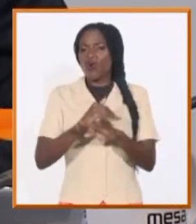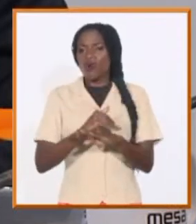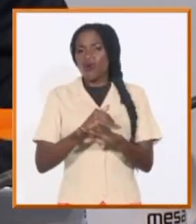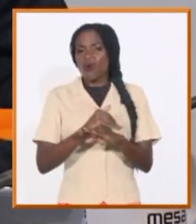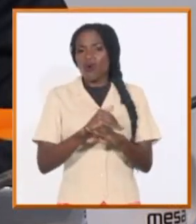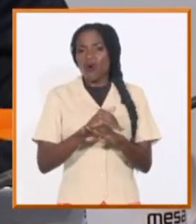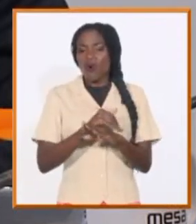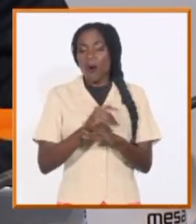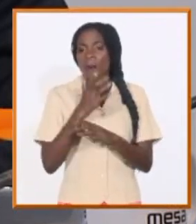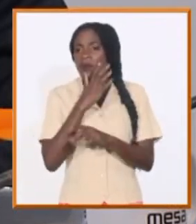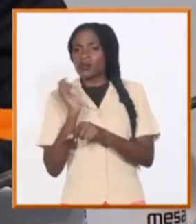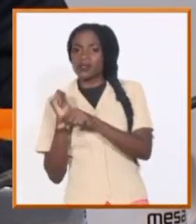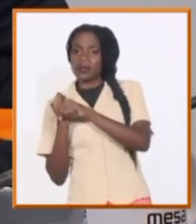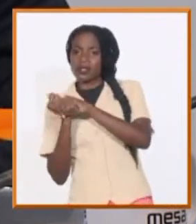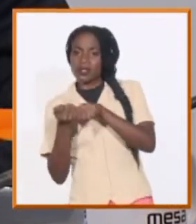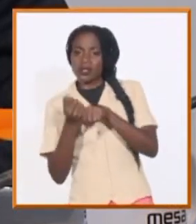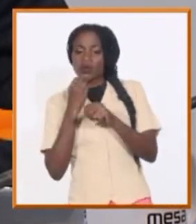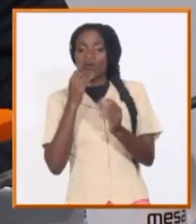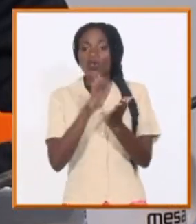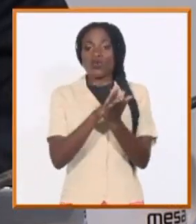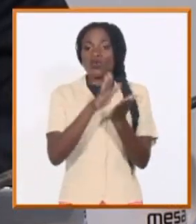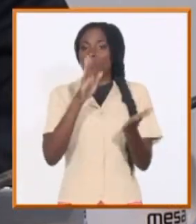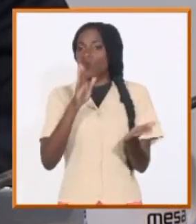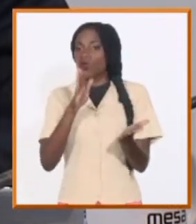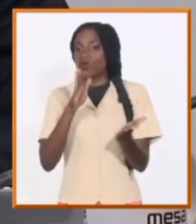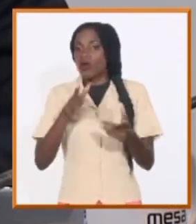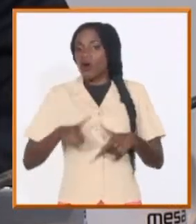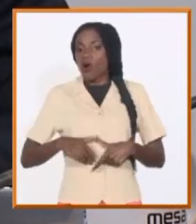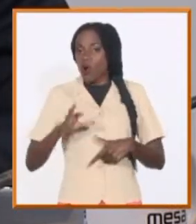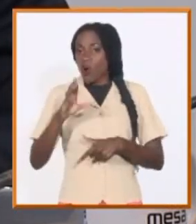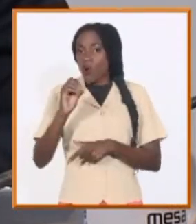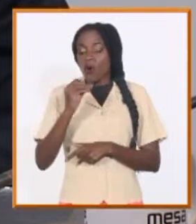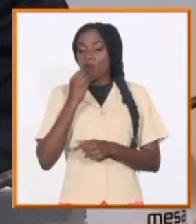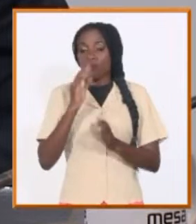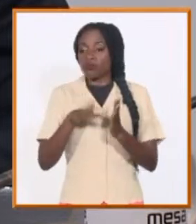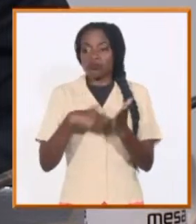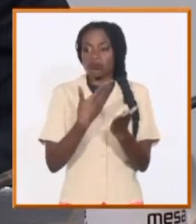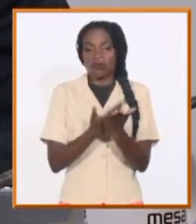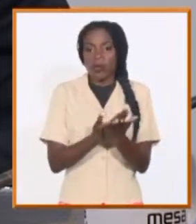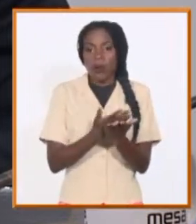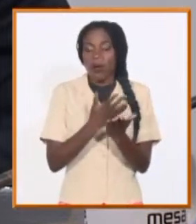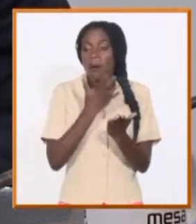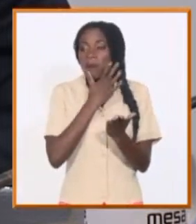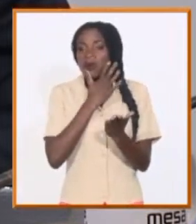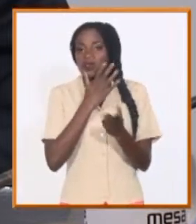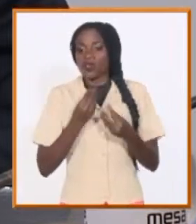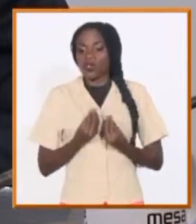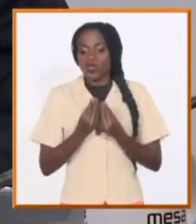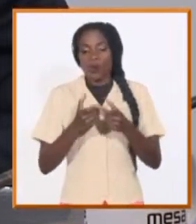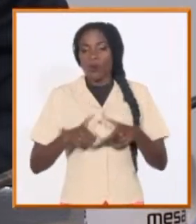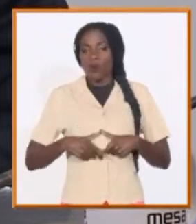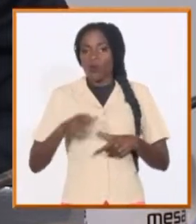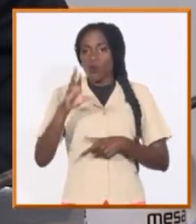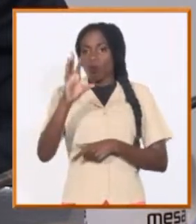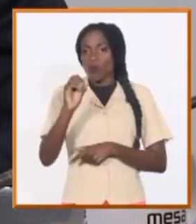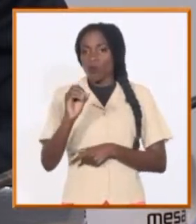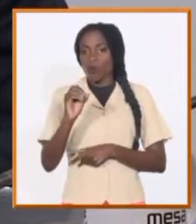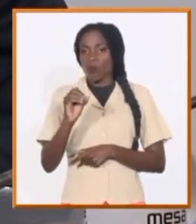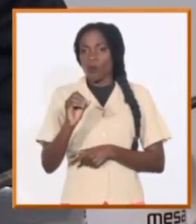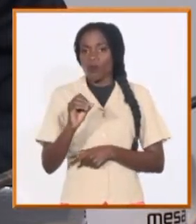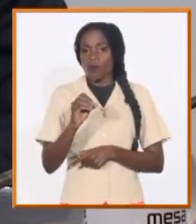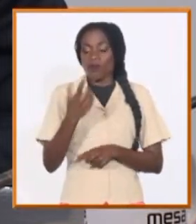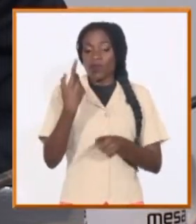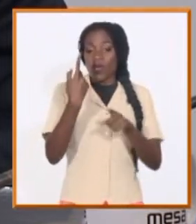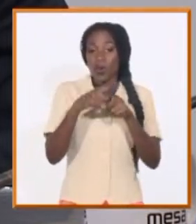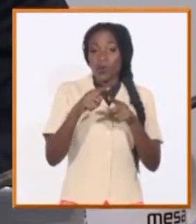el béisbol, que tenía compromiso del oro, no tenían pronóstico de oro, de medalla. Algunos iban